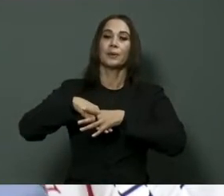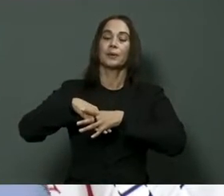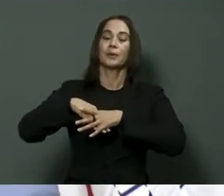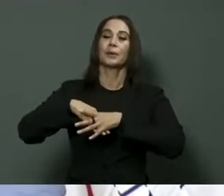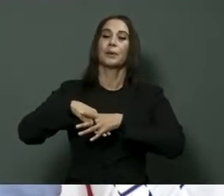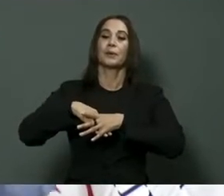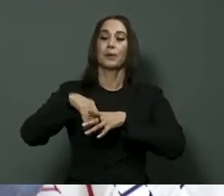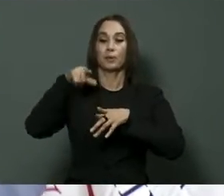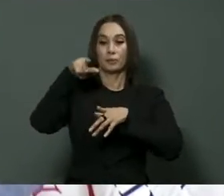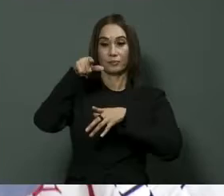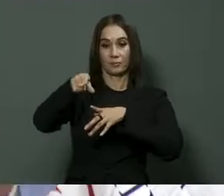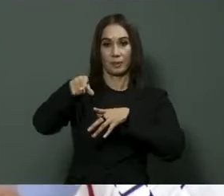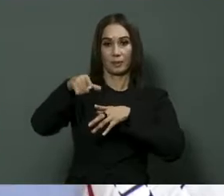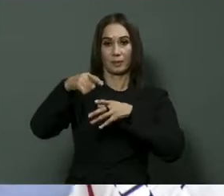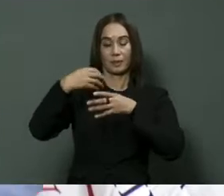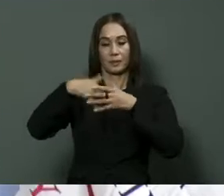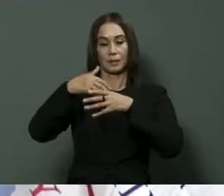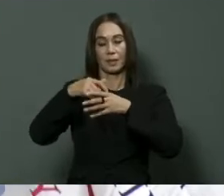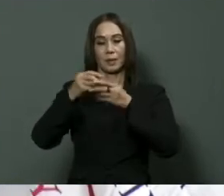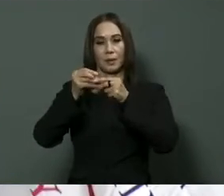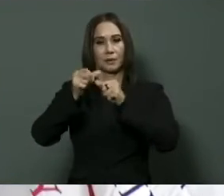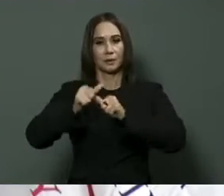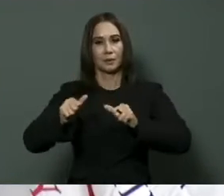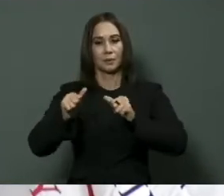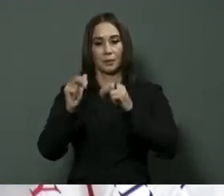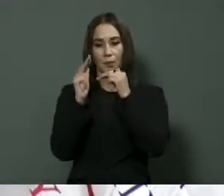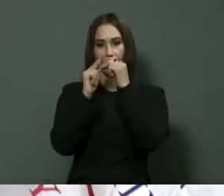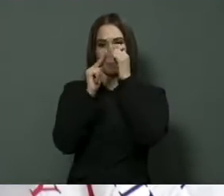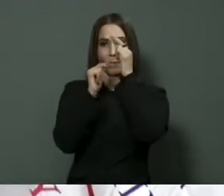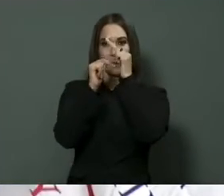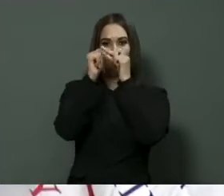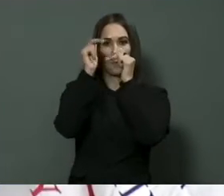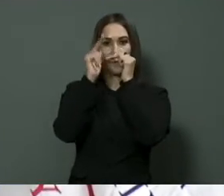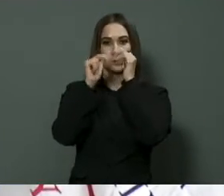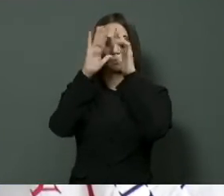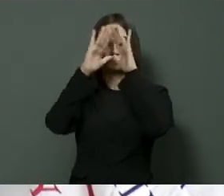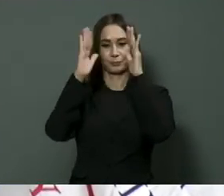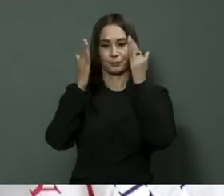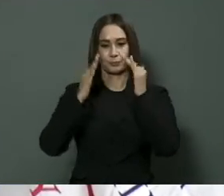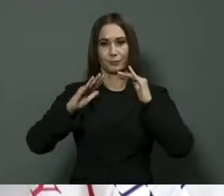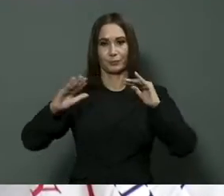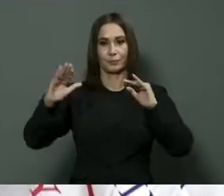vamos con esas armas destruidas, vamos a construir un monumento por la paz.